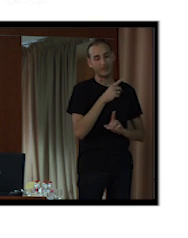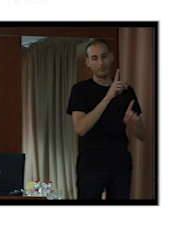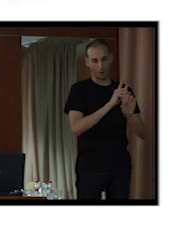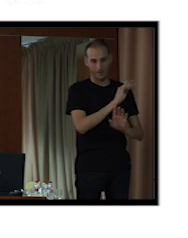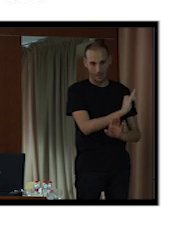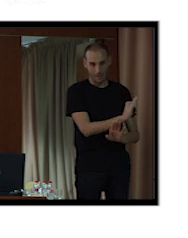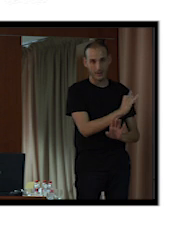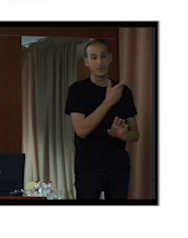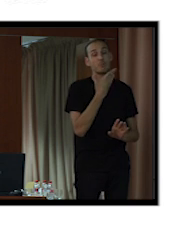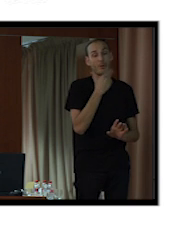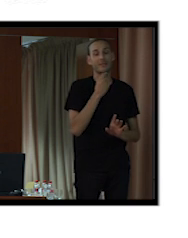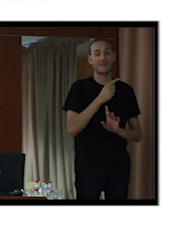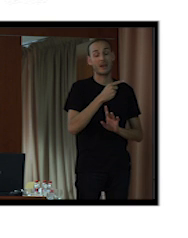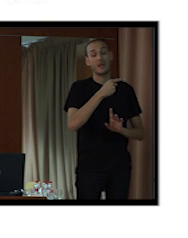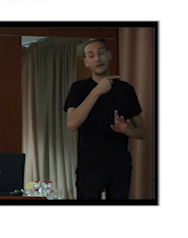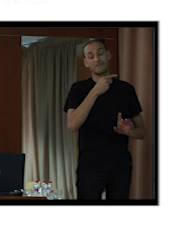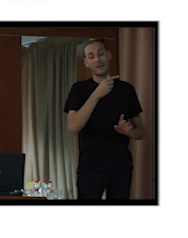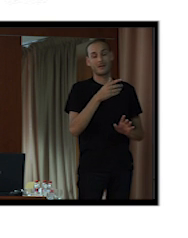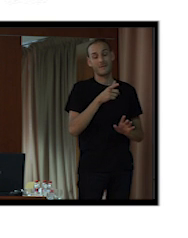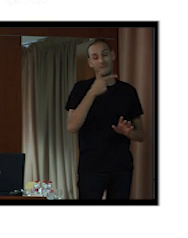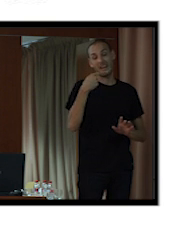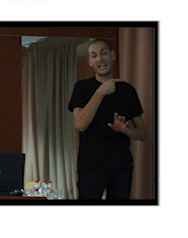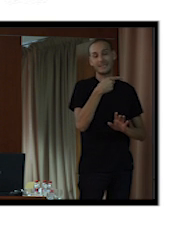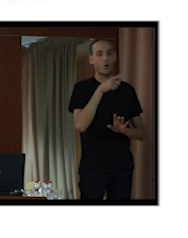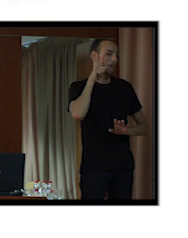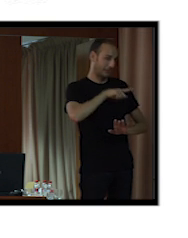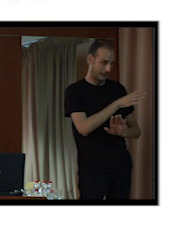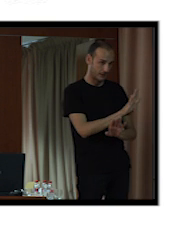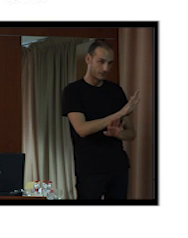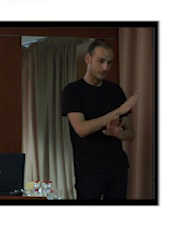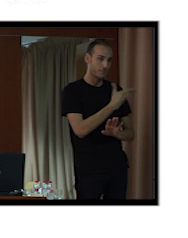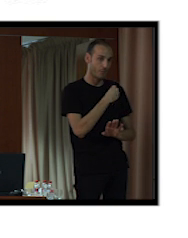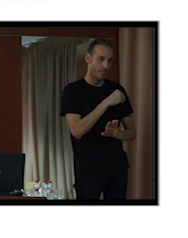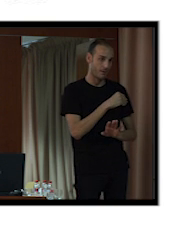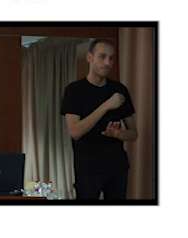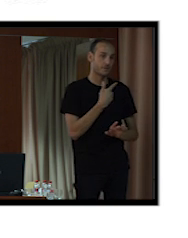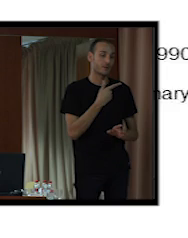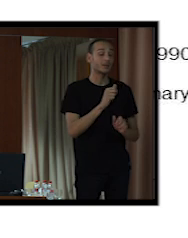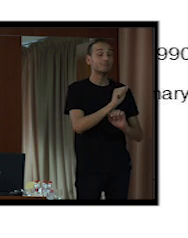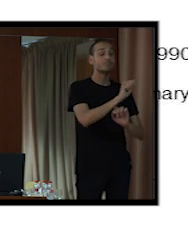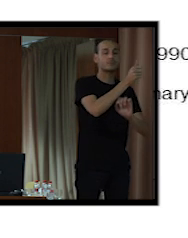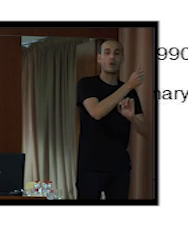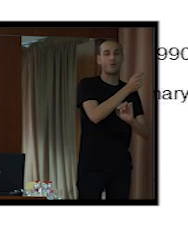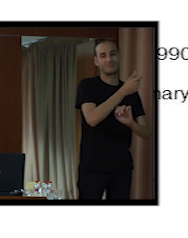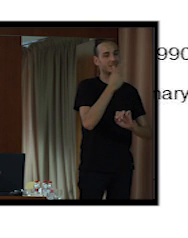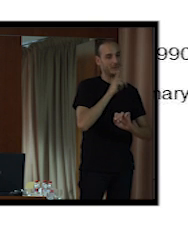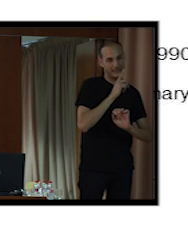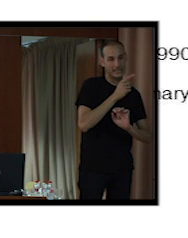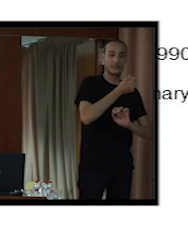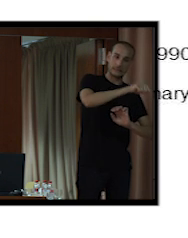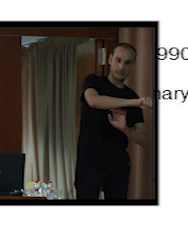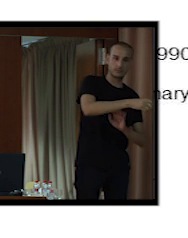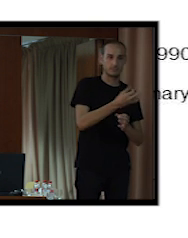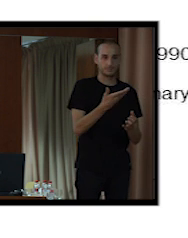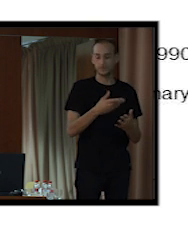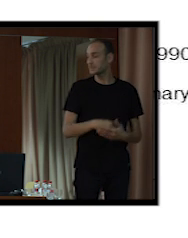algún falso negativo que también da la poligrafía cardiorrespiratoria y que obliga a hacer una polisonografía. Y ahora ya vamos a lo que nos